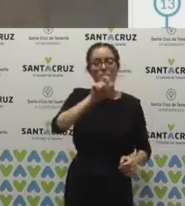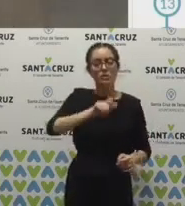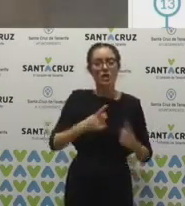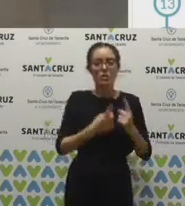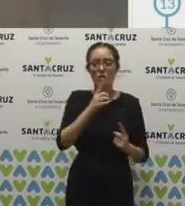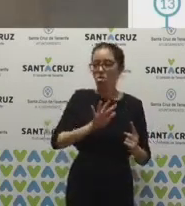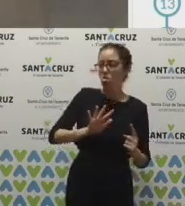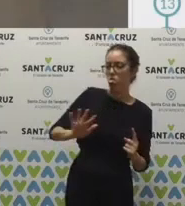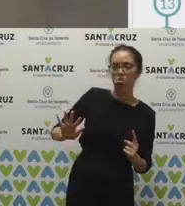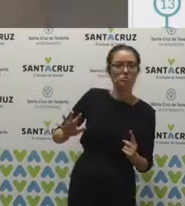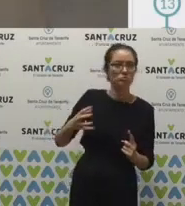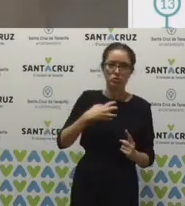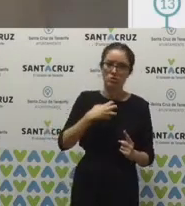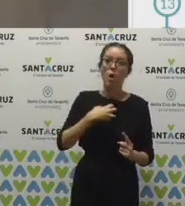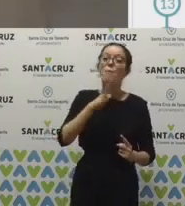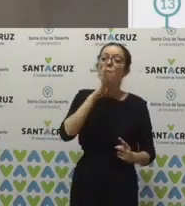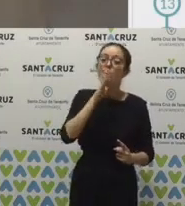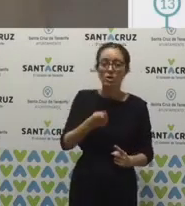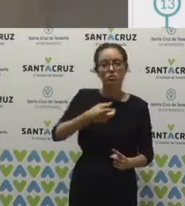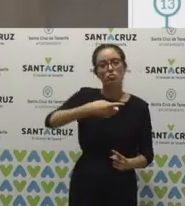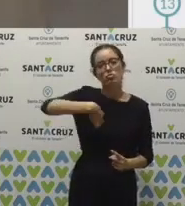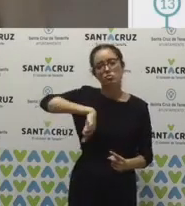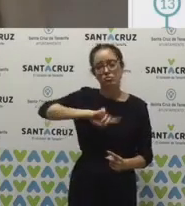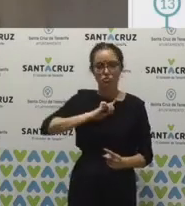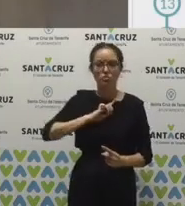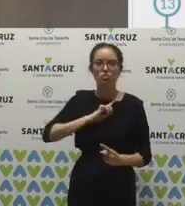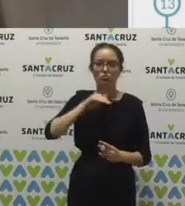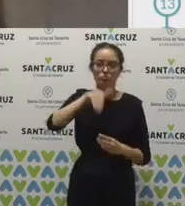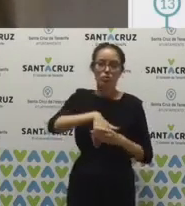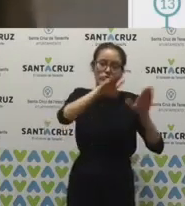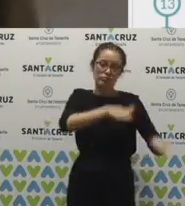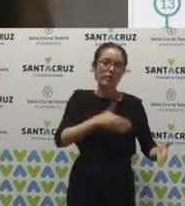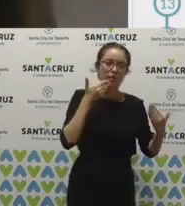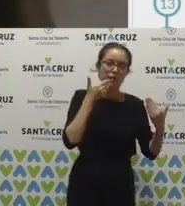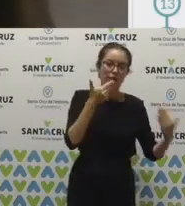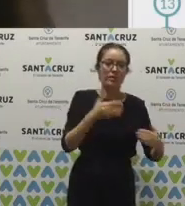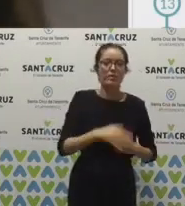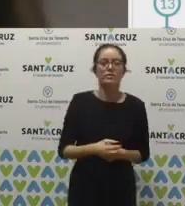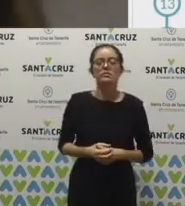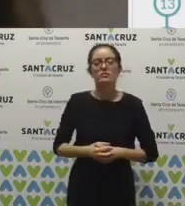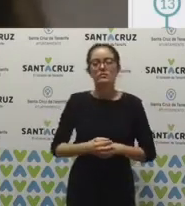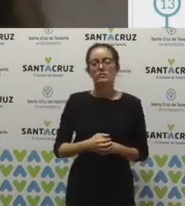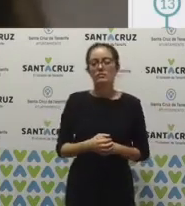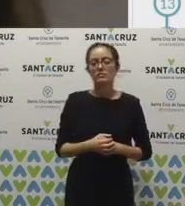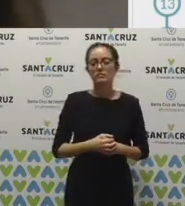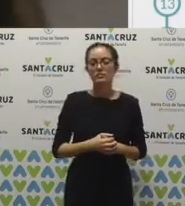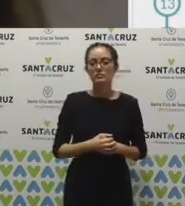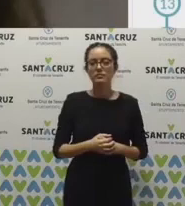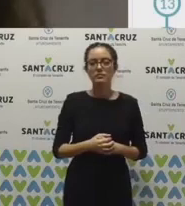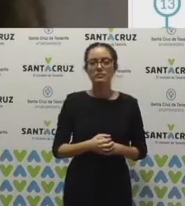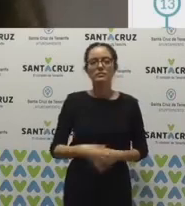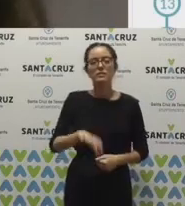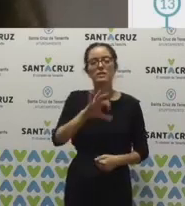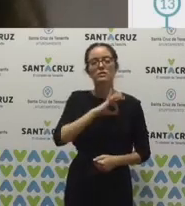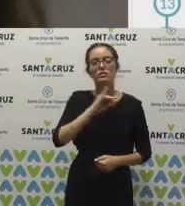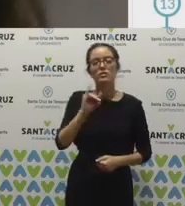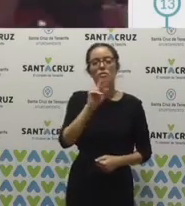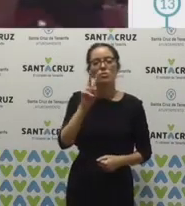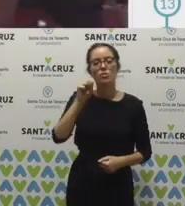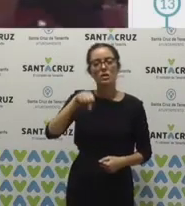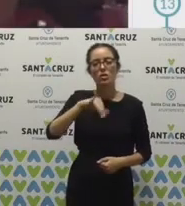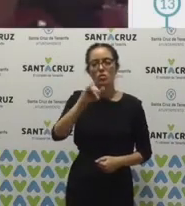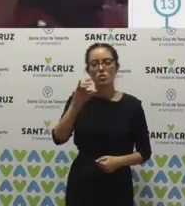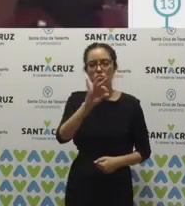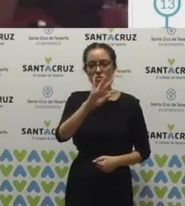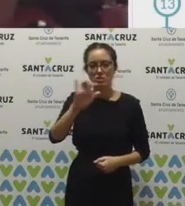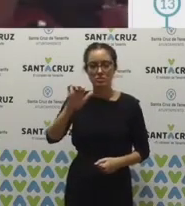pues por eso vamos a votar a favor de esta moción muchas gracias no conoce una cuestión de